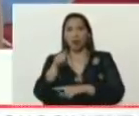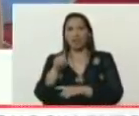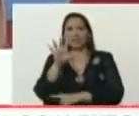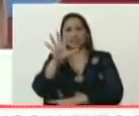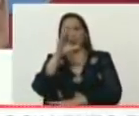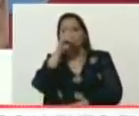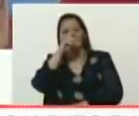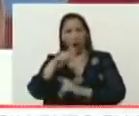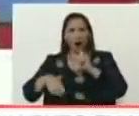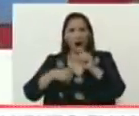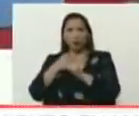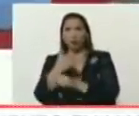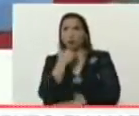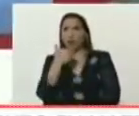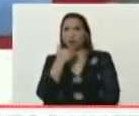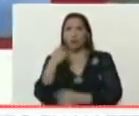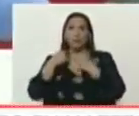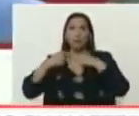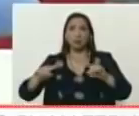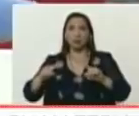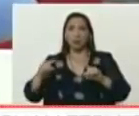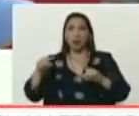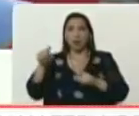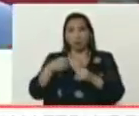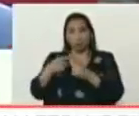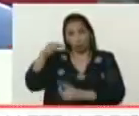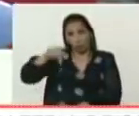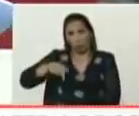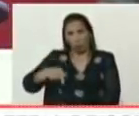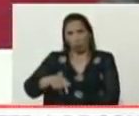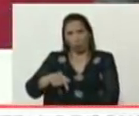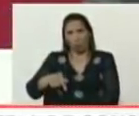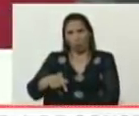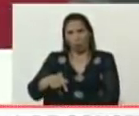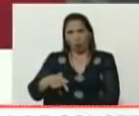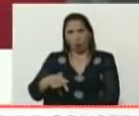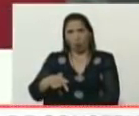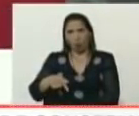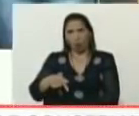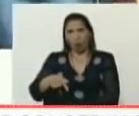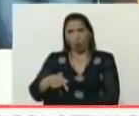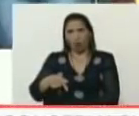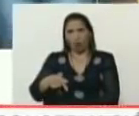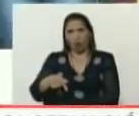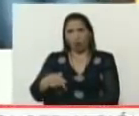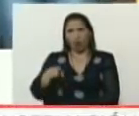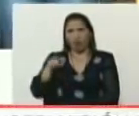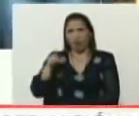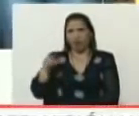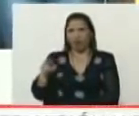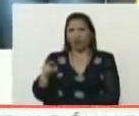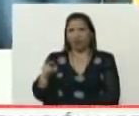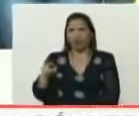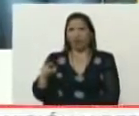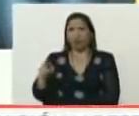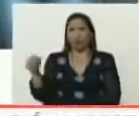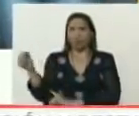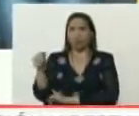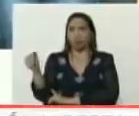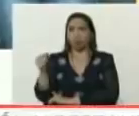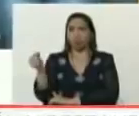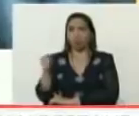casi. Y hoy el mamarracho que está al frente de esa institución en desacato anda